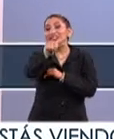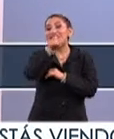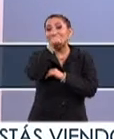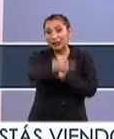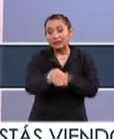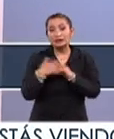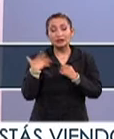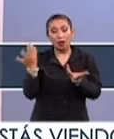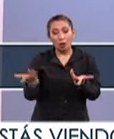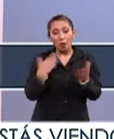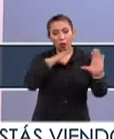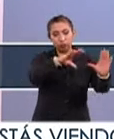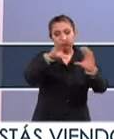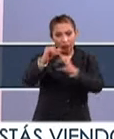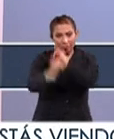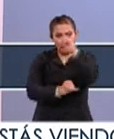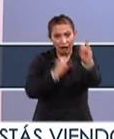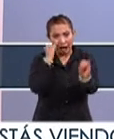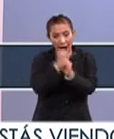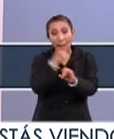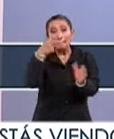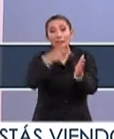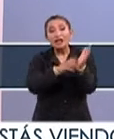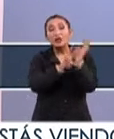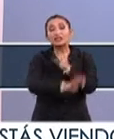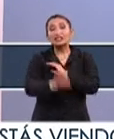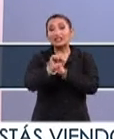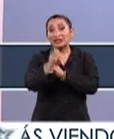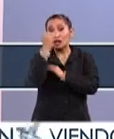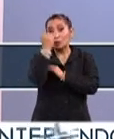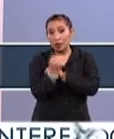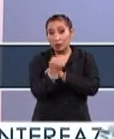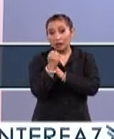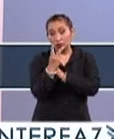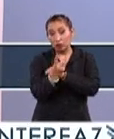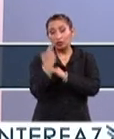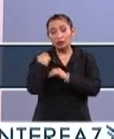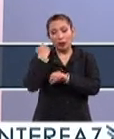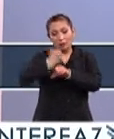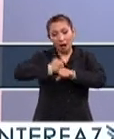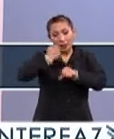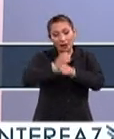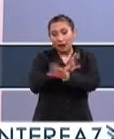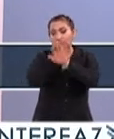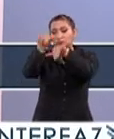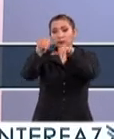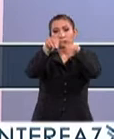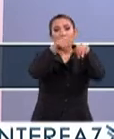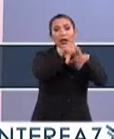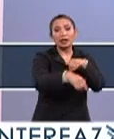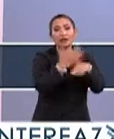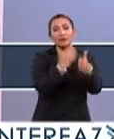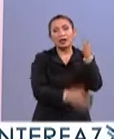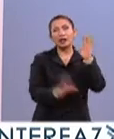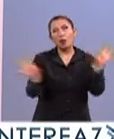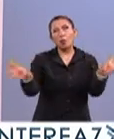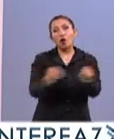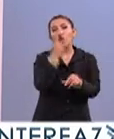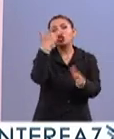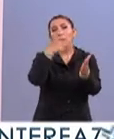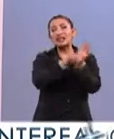2.316. Capacitación internacionales, 1.972. Las prácticas que tenemos aquí pendientes nos van a salir